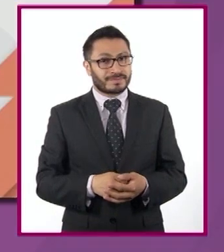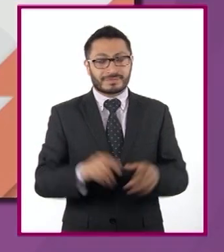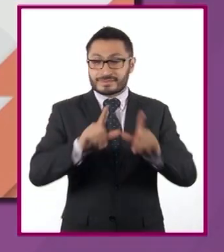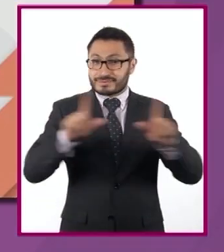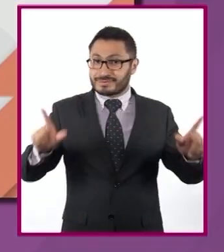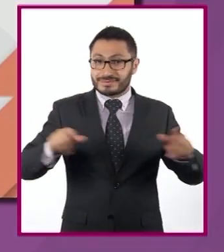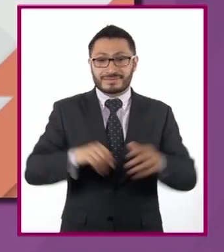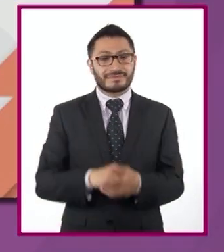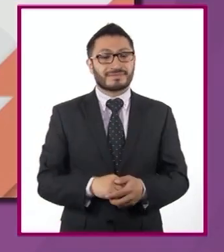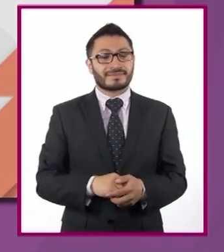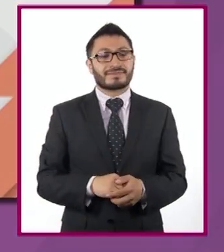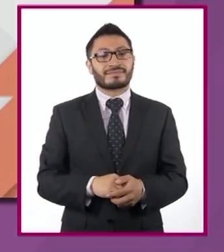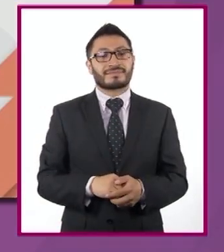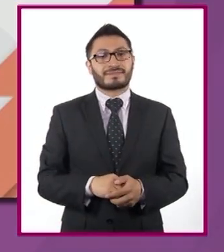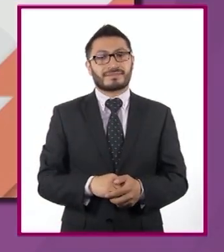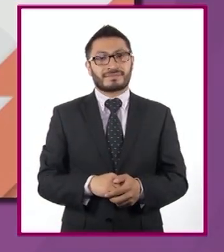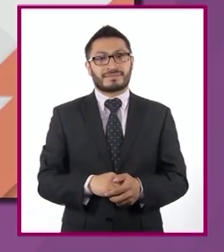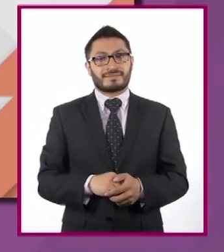¿Listos?